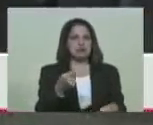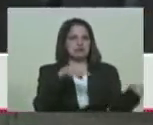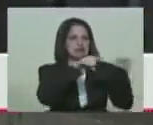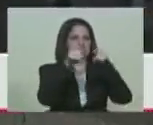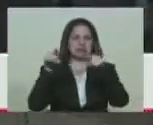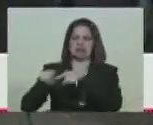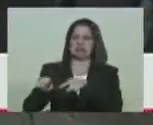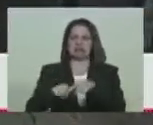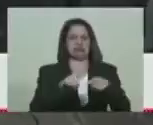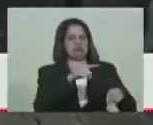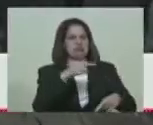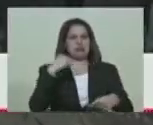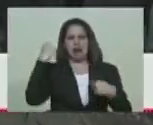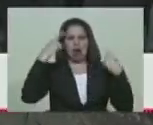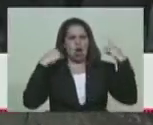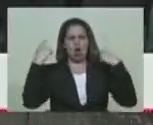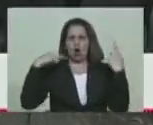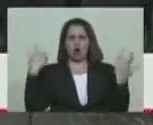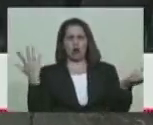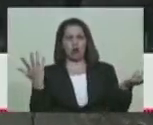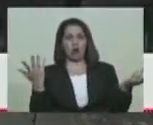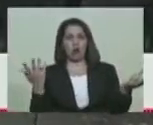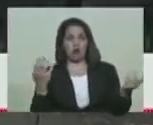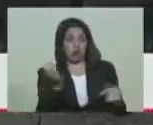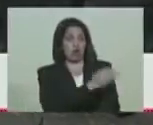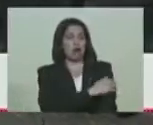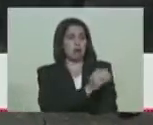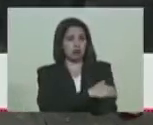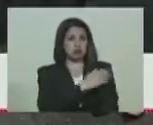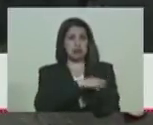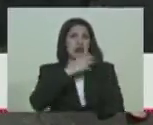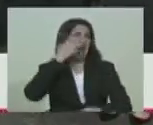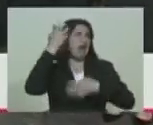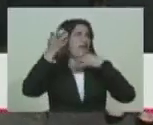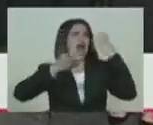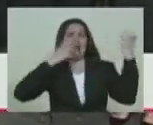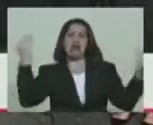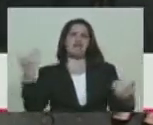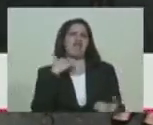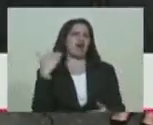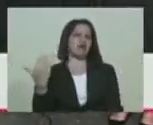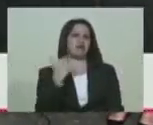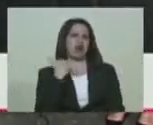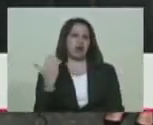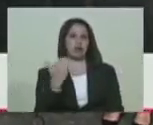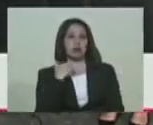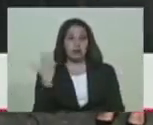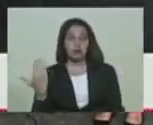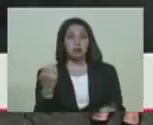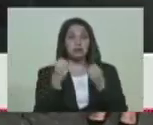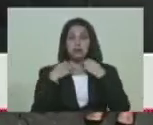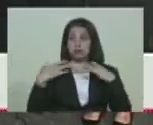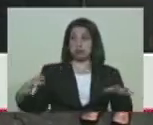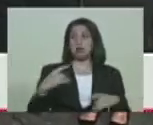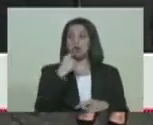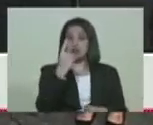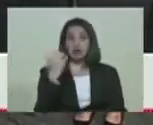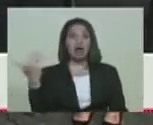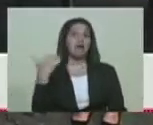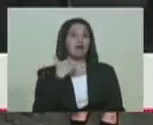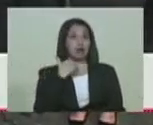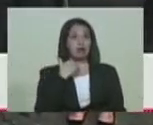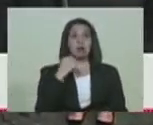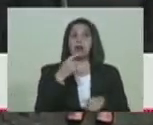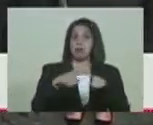de la oposición a pegar gritos de fraude, Ellos cuando pierden gritan fraude. Cuando